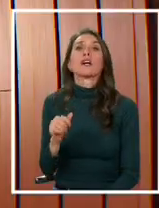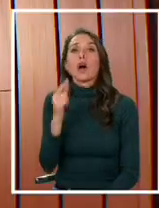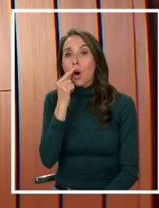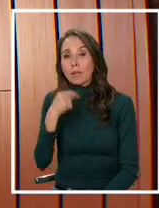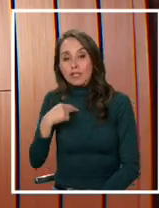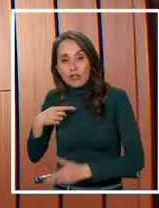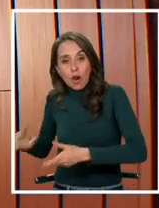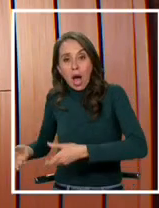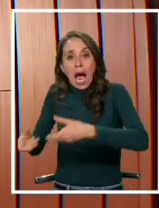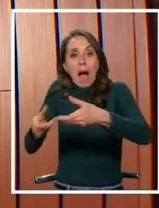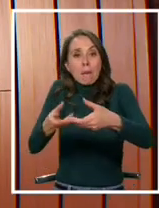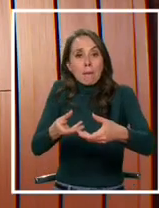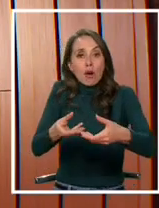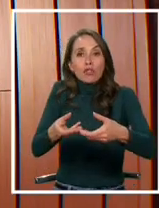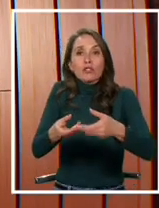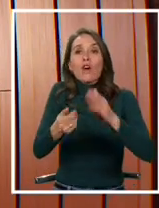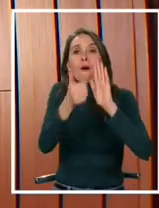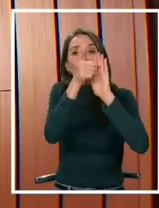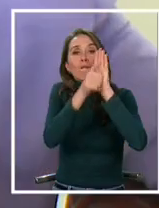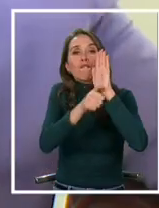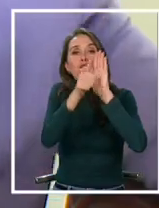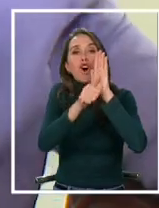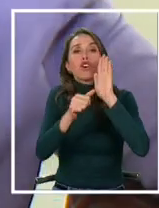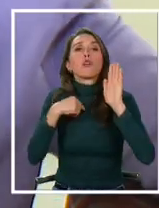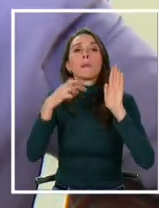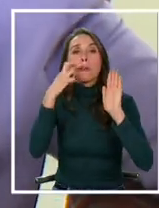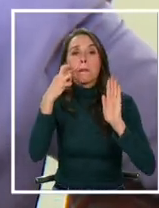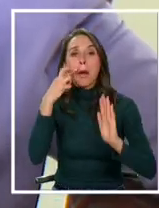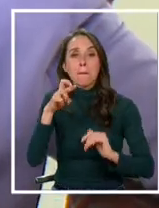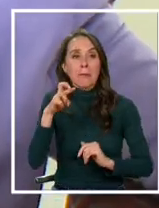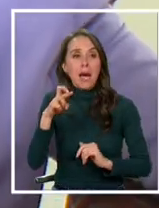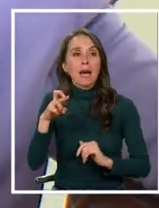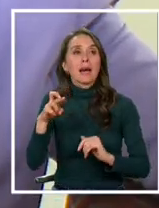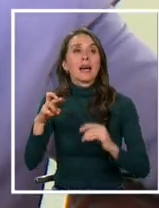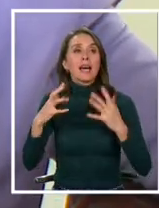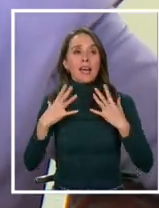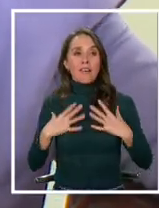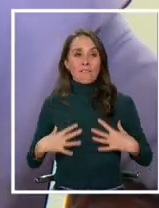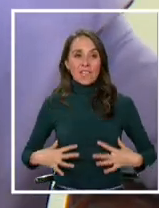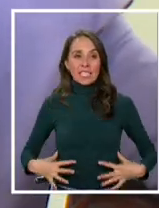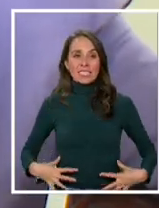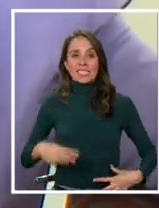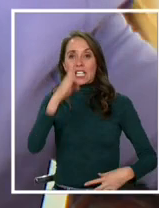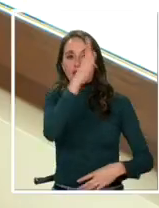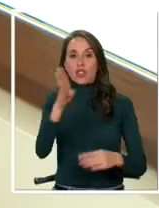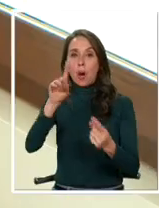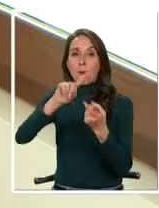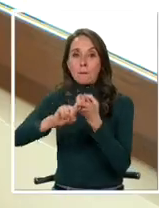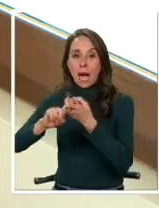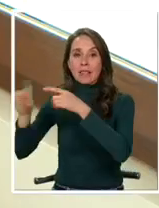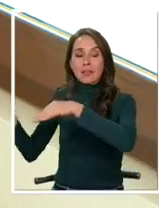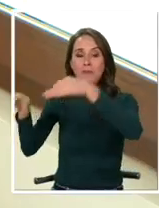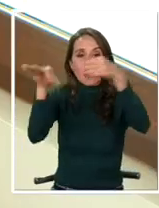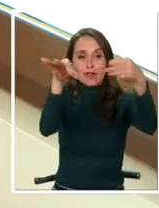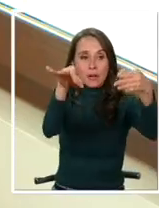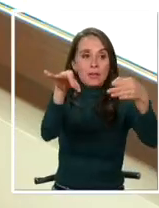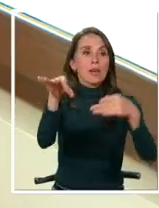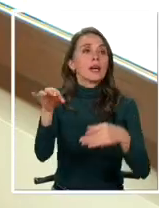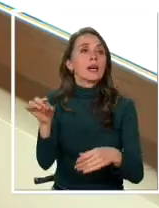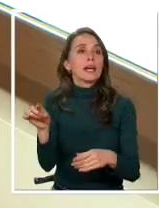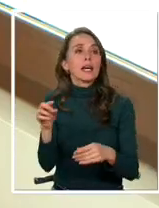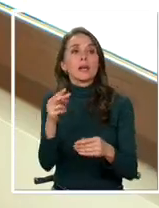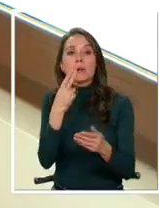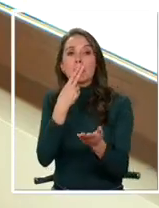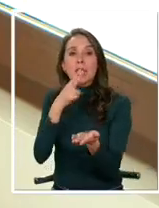aportado es una foto de mi padre traje el vestido de matrimonio una